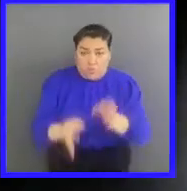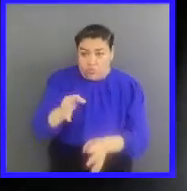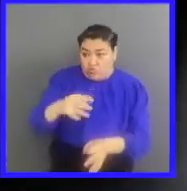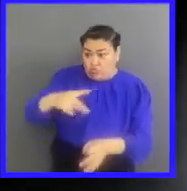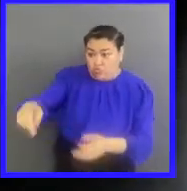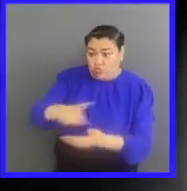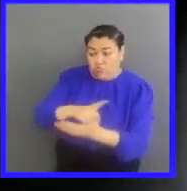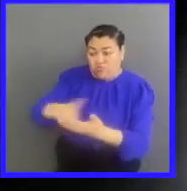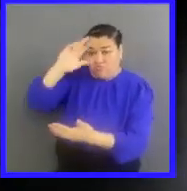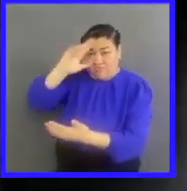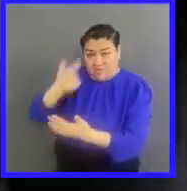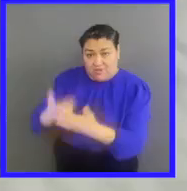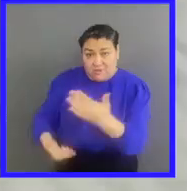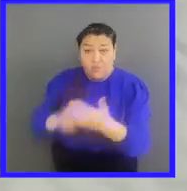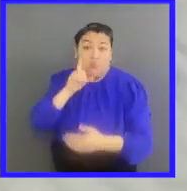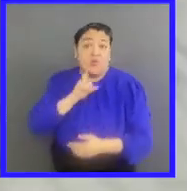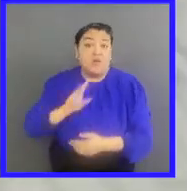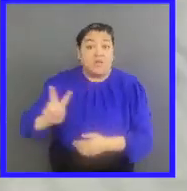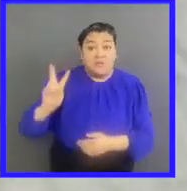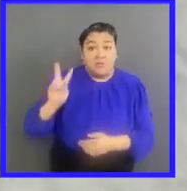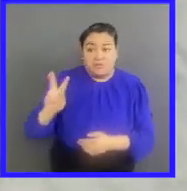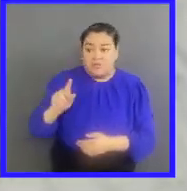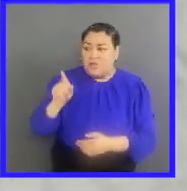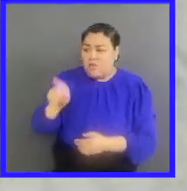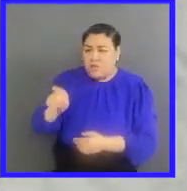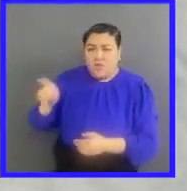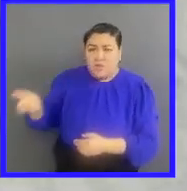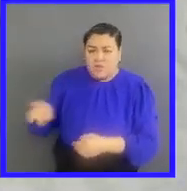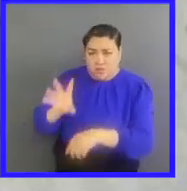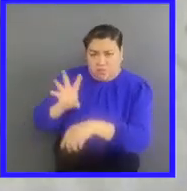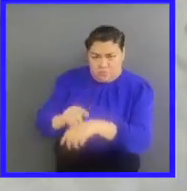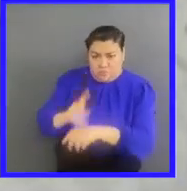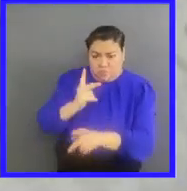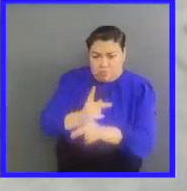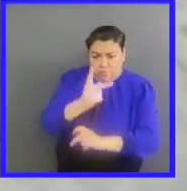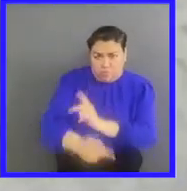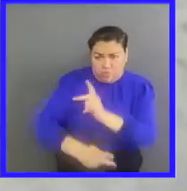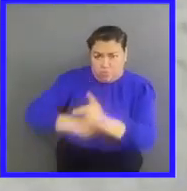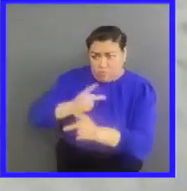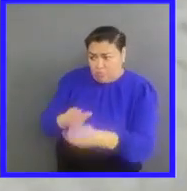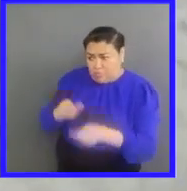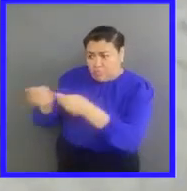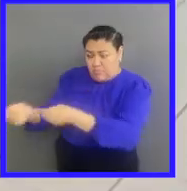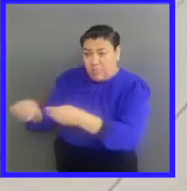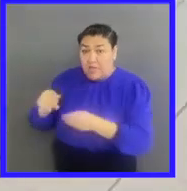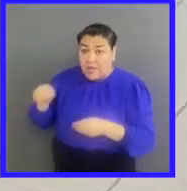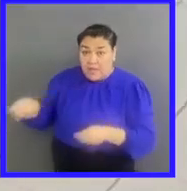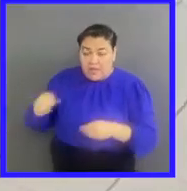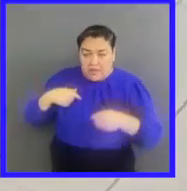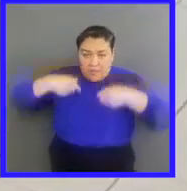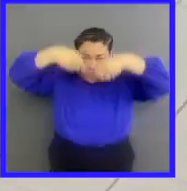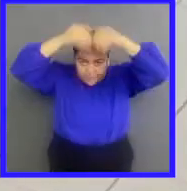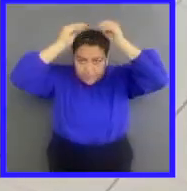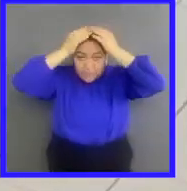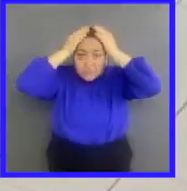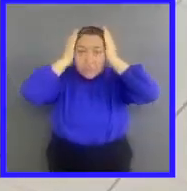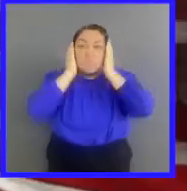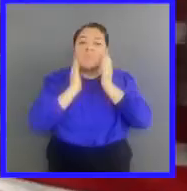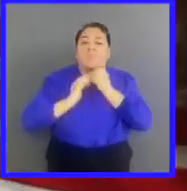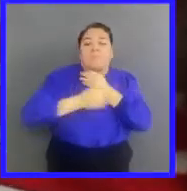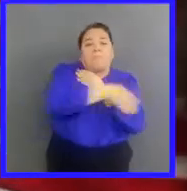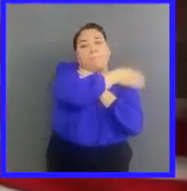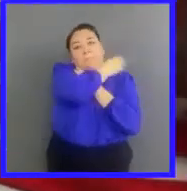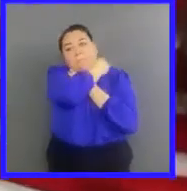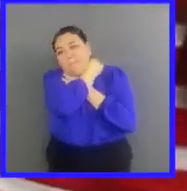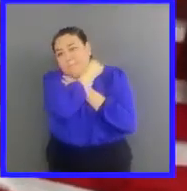dos mujeres al no permitirles obtener su pasaporte con la fotografía en la que porten el velo islámico o hijab. El